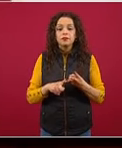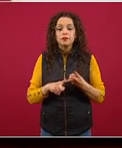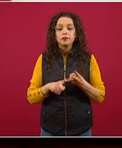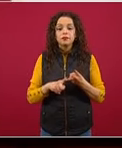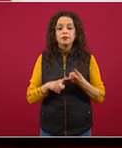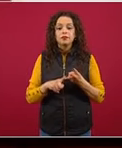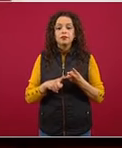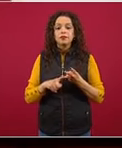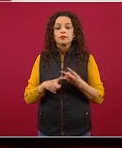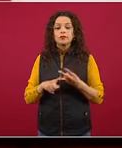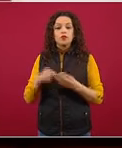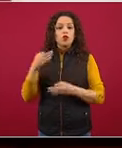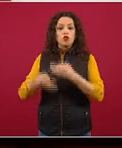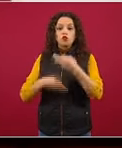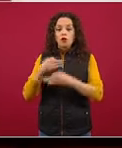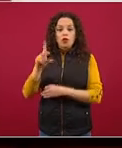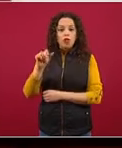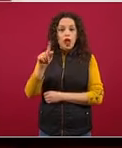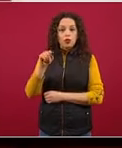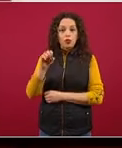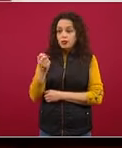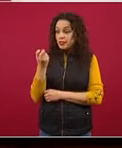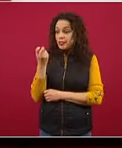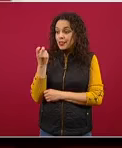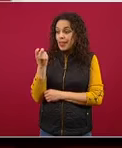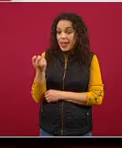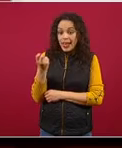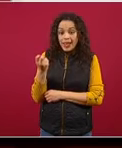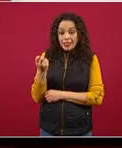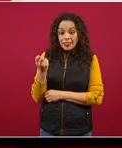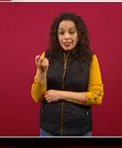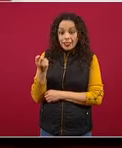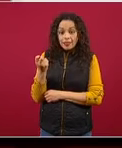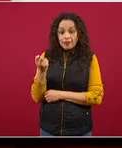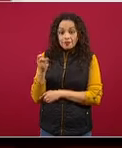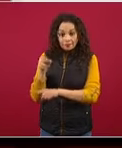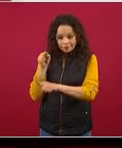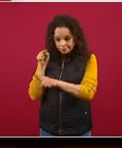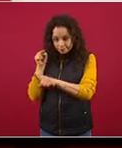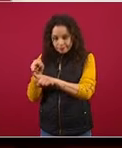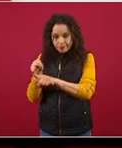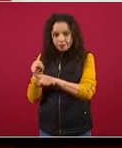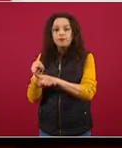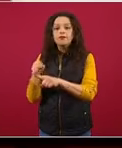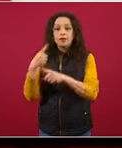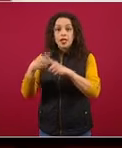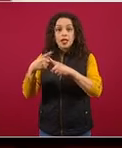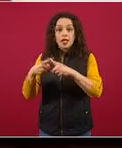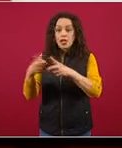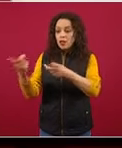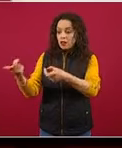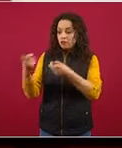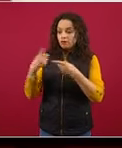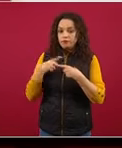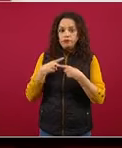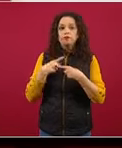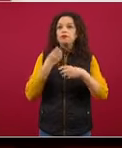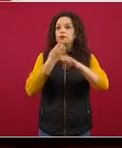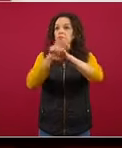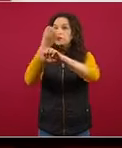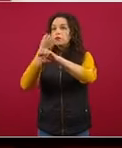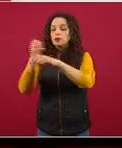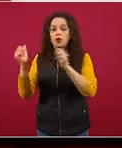todos estos datos, de ahí salen, de los datos que nos otorgan los sistemas estatales de